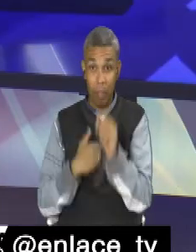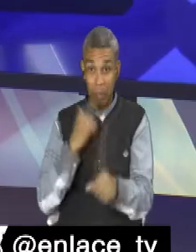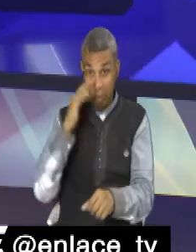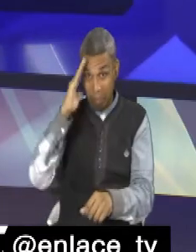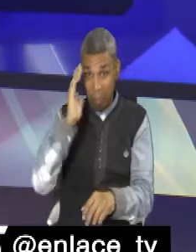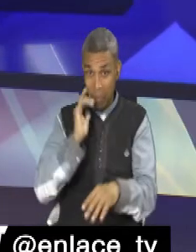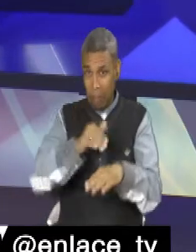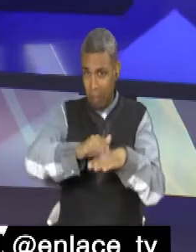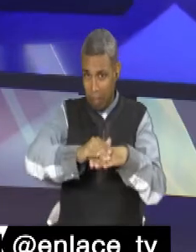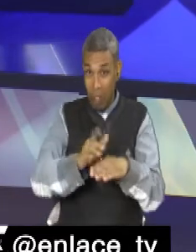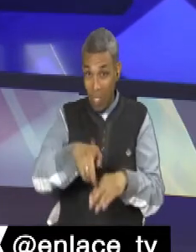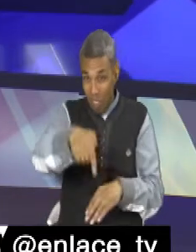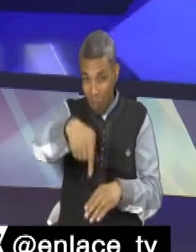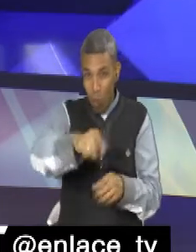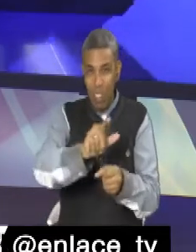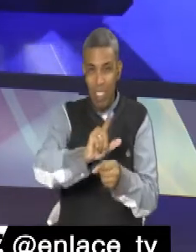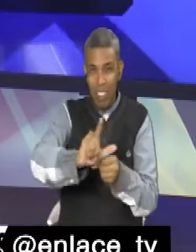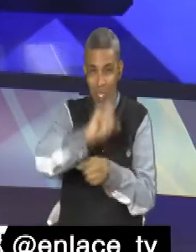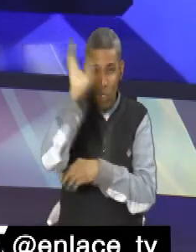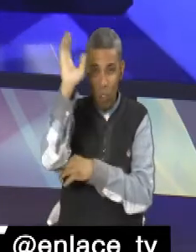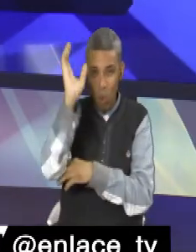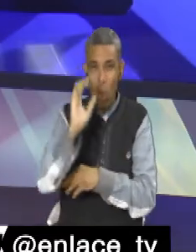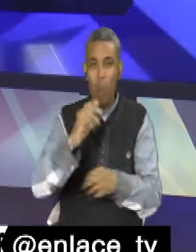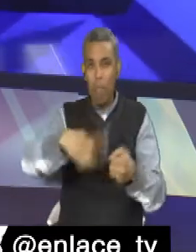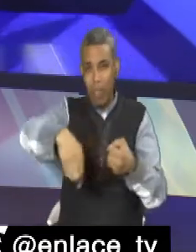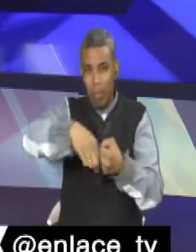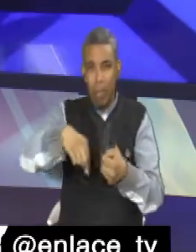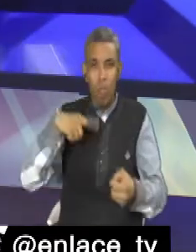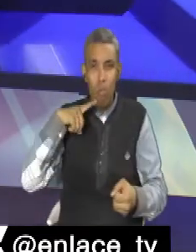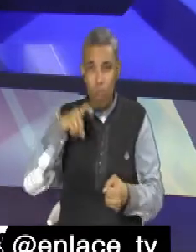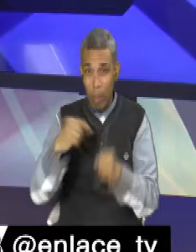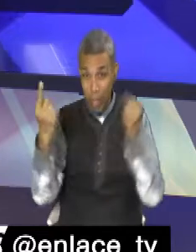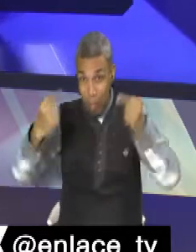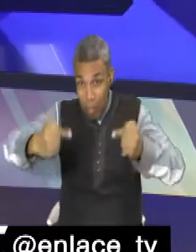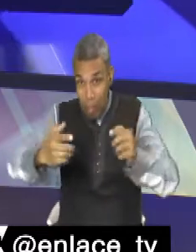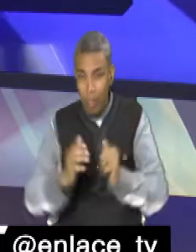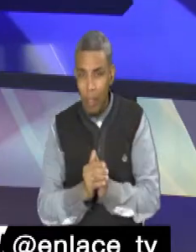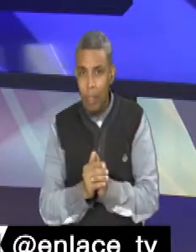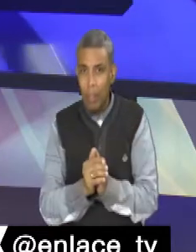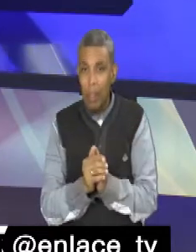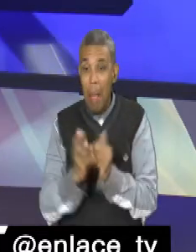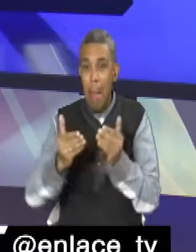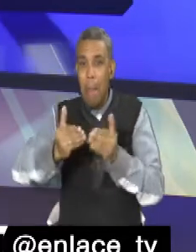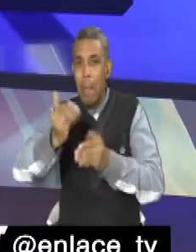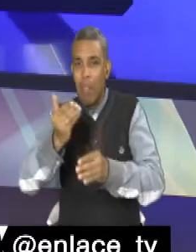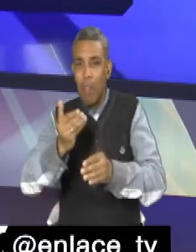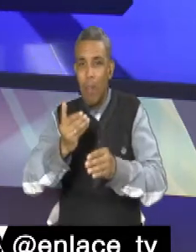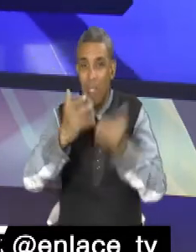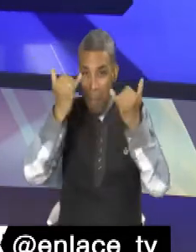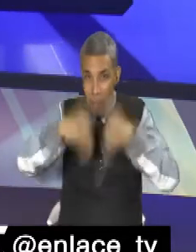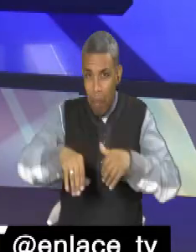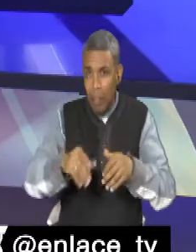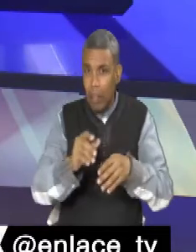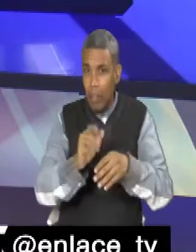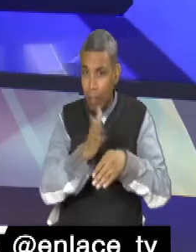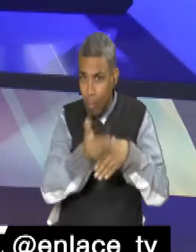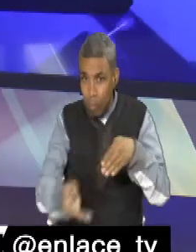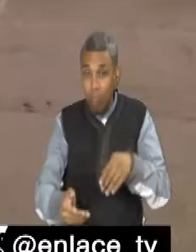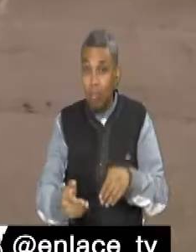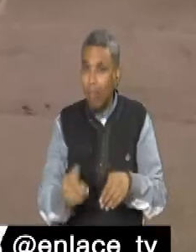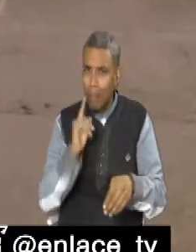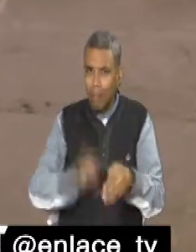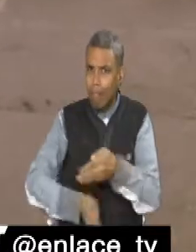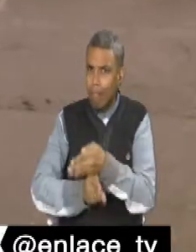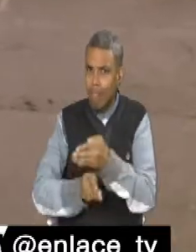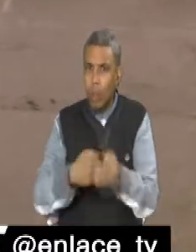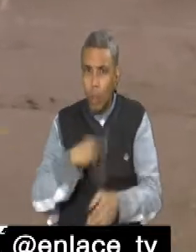la seguridad para evitar actos delictivos y alteraciones durante y después del clásico entre Alianza Petrolera y Atlético Bucaramanga. Al